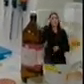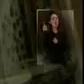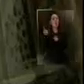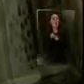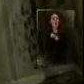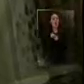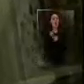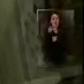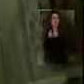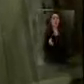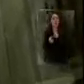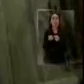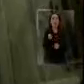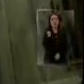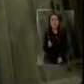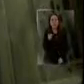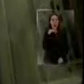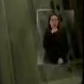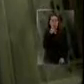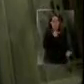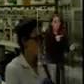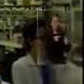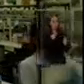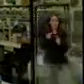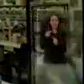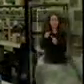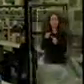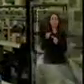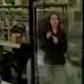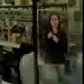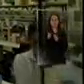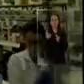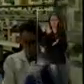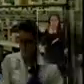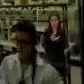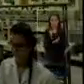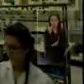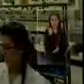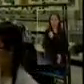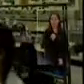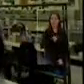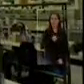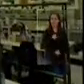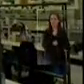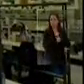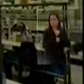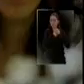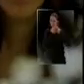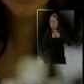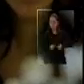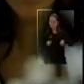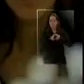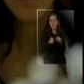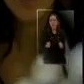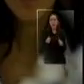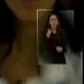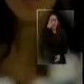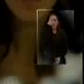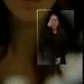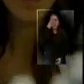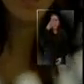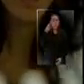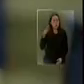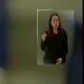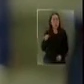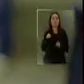corto plazo. En el Centro de Envejecimiento y Regeneración de la Universidad Católica llevan años investigando las causas del